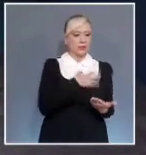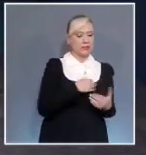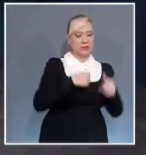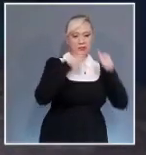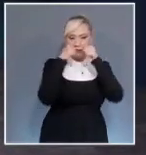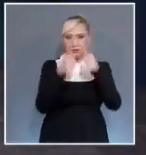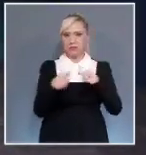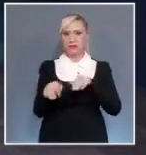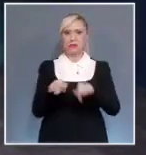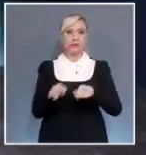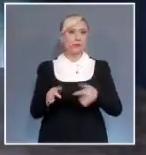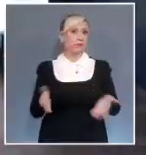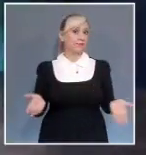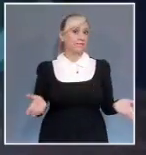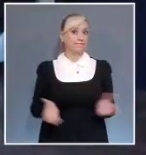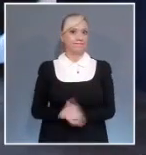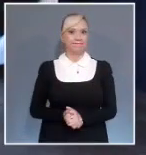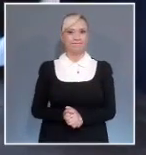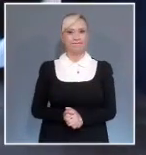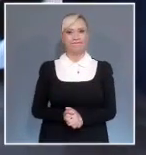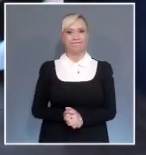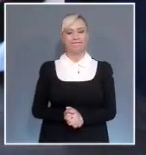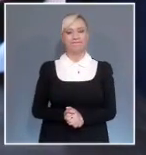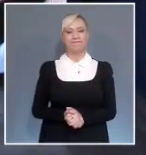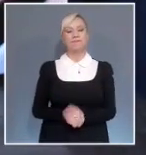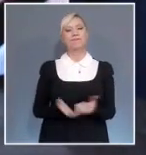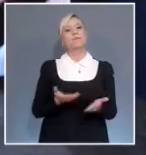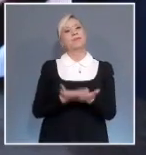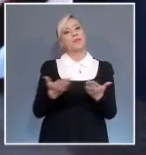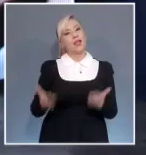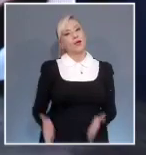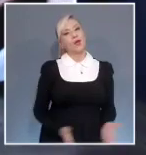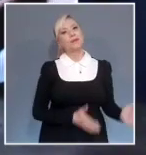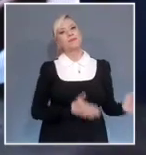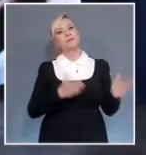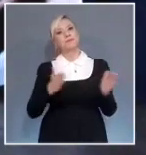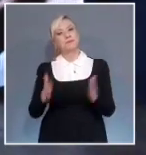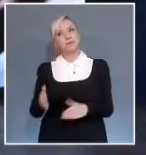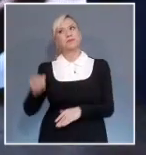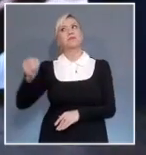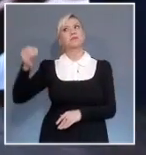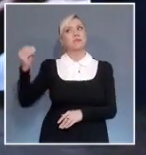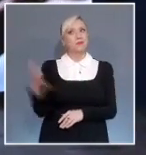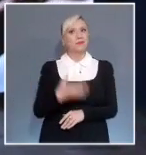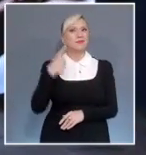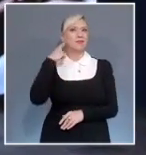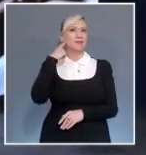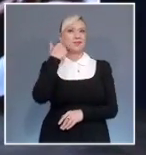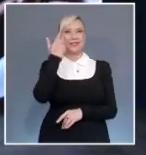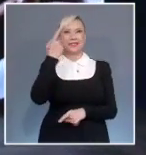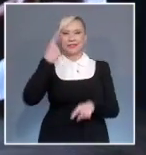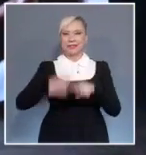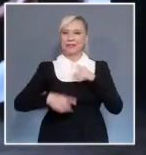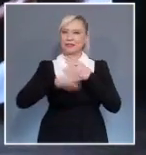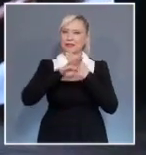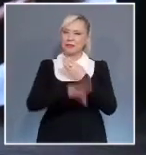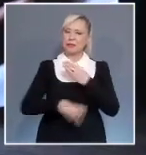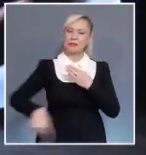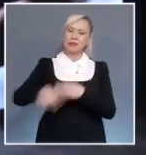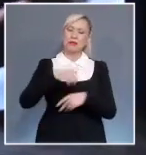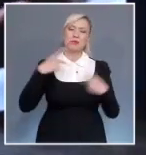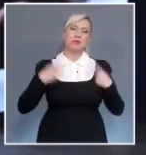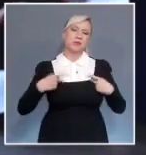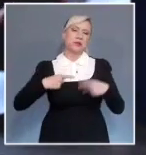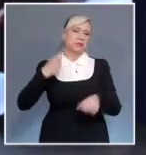Vámonos a otro tema. A pesar de tratarse de una medida que busca evitar el sufrimiento de las personas con alguna enfermedad